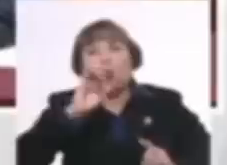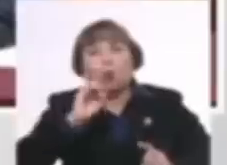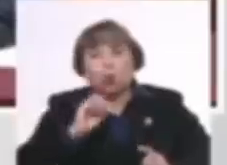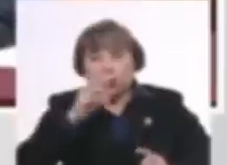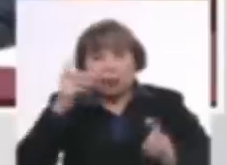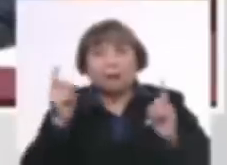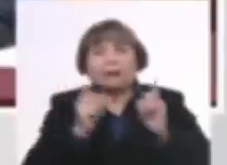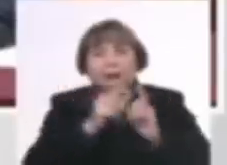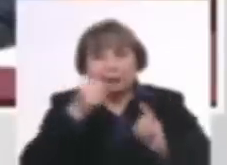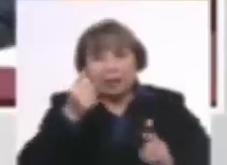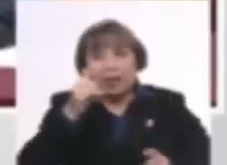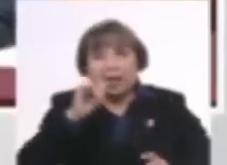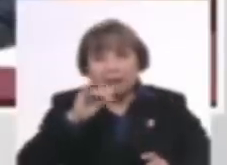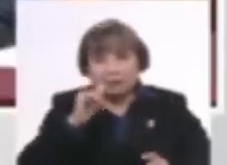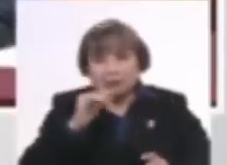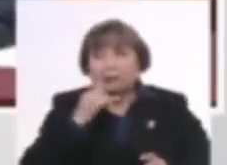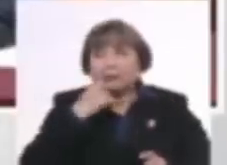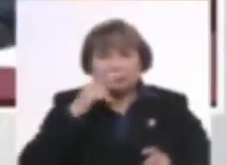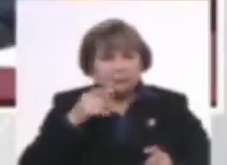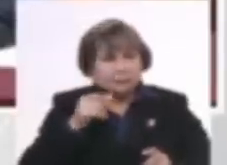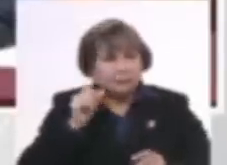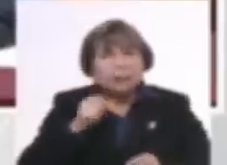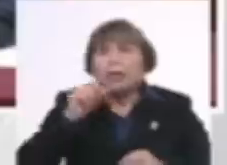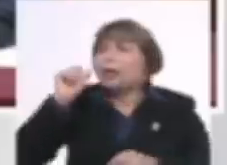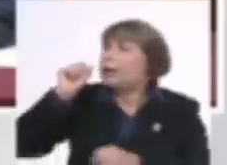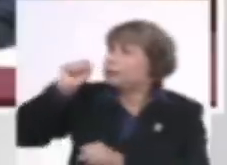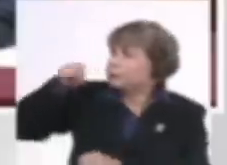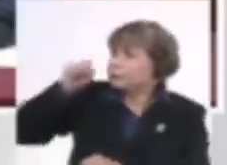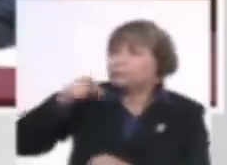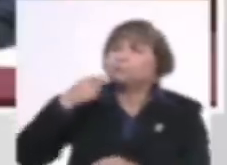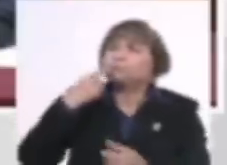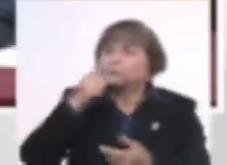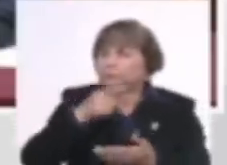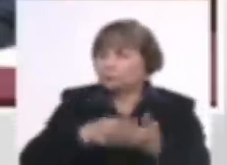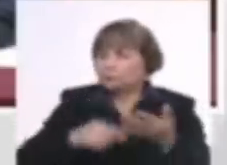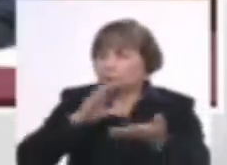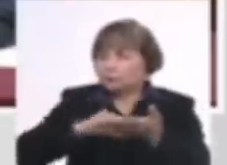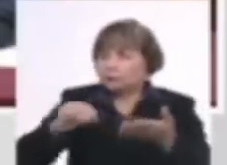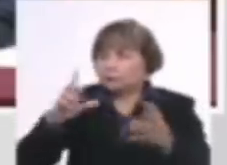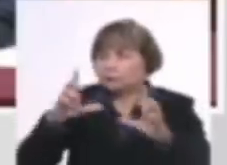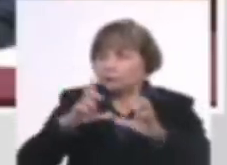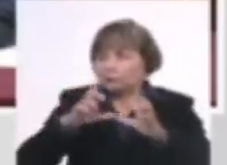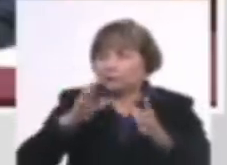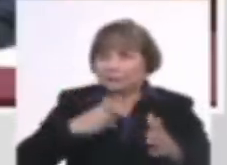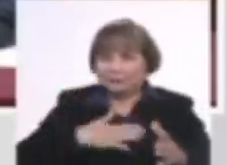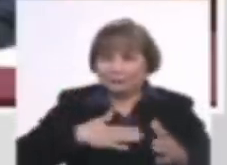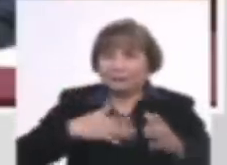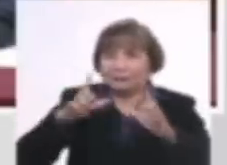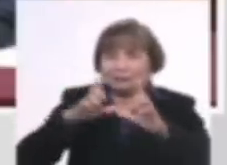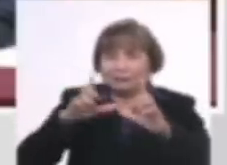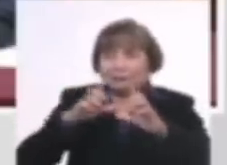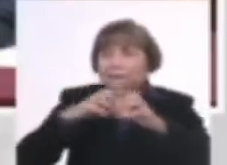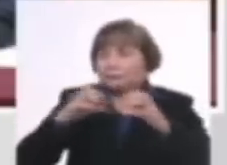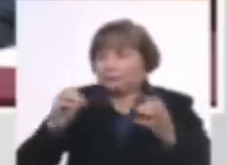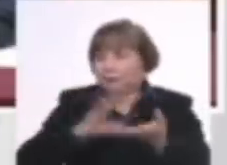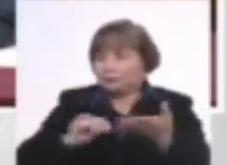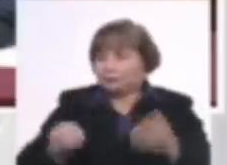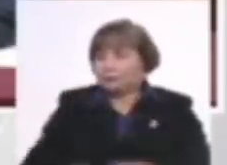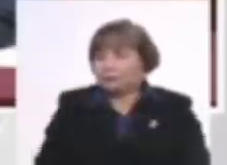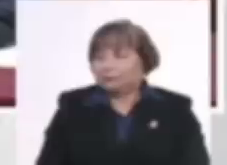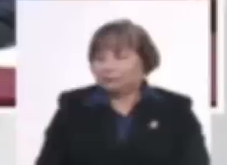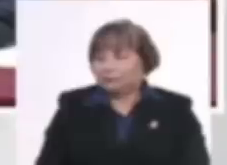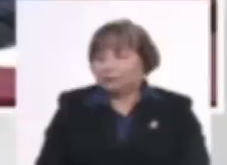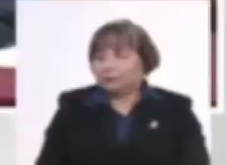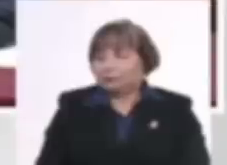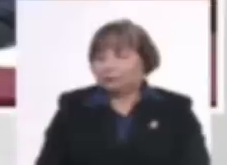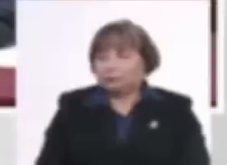Sí. ¿Y nos podría decir qué fotocopias usted estaba sacando? De mi DNI, unas fotocopias de mi DNI. Ok.